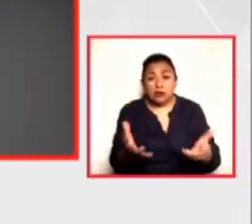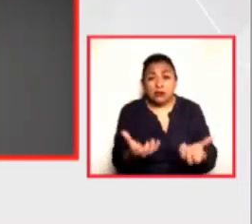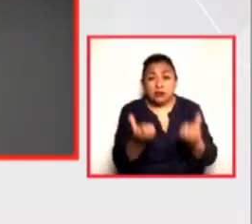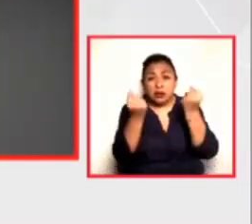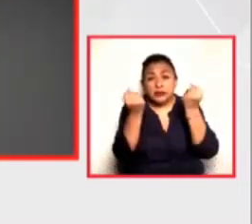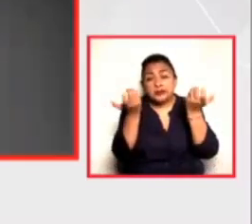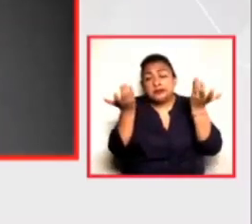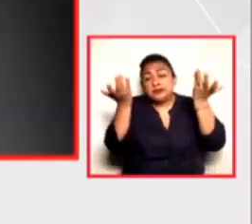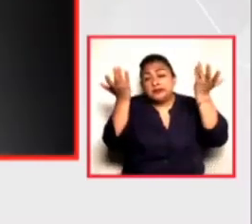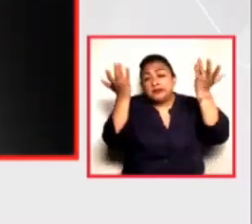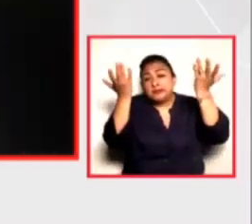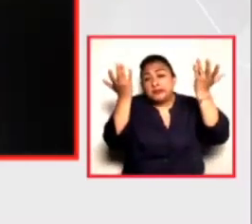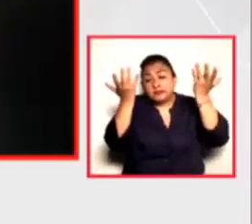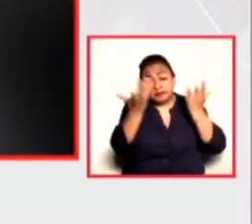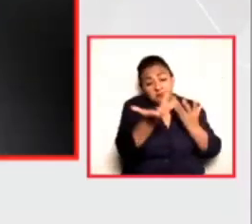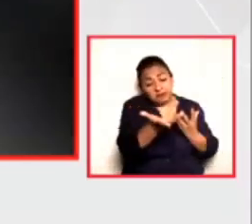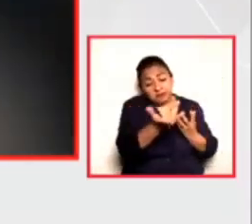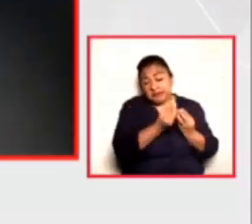quedes conmigo.